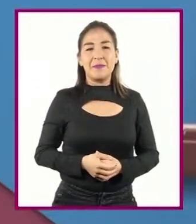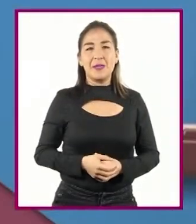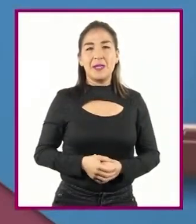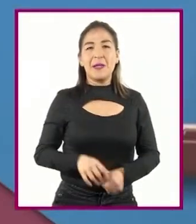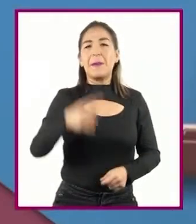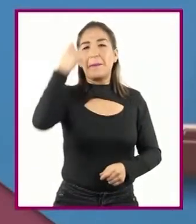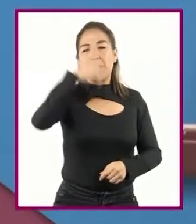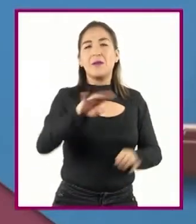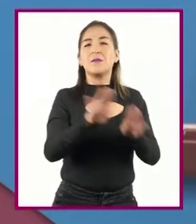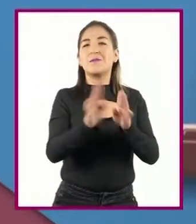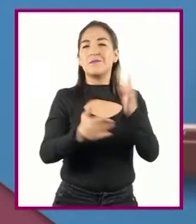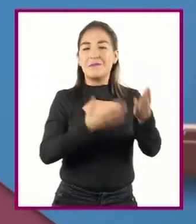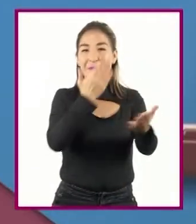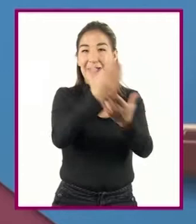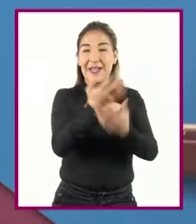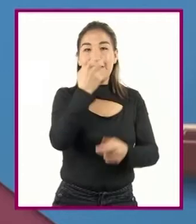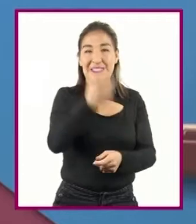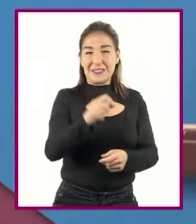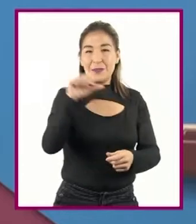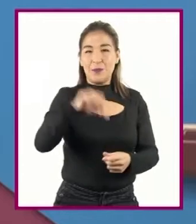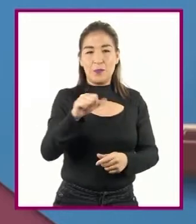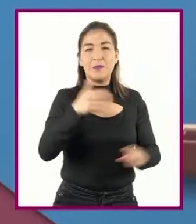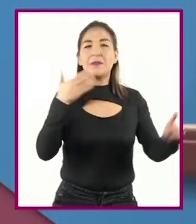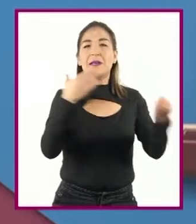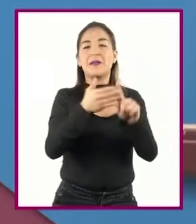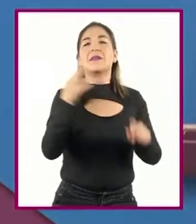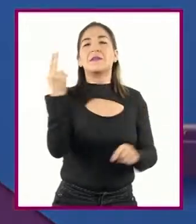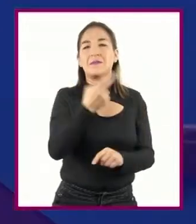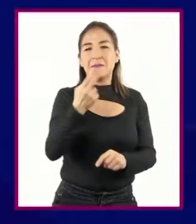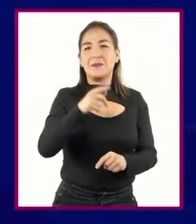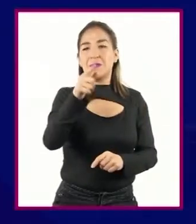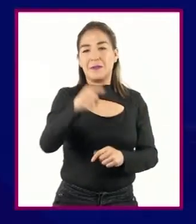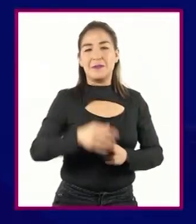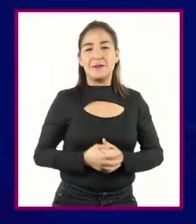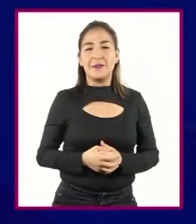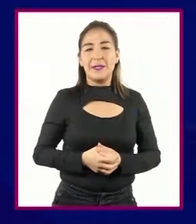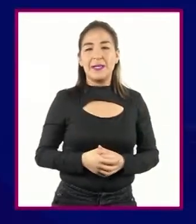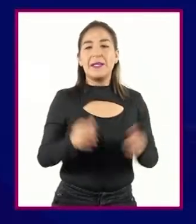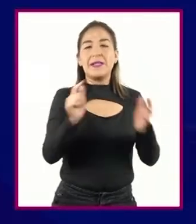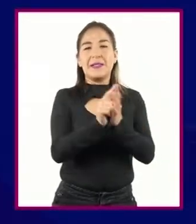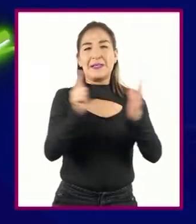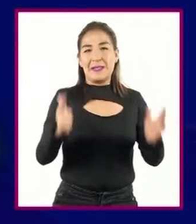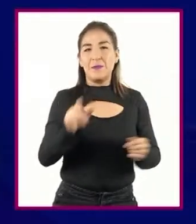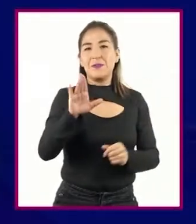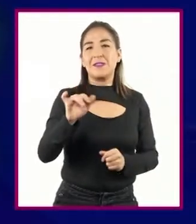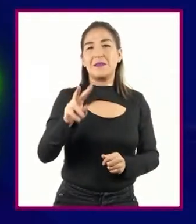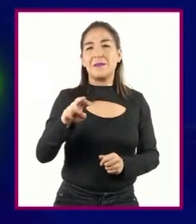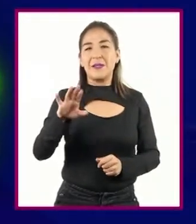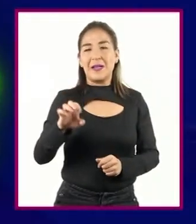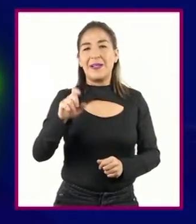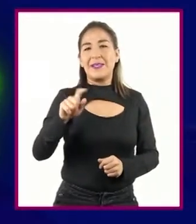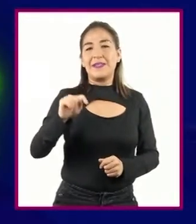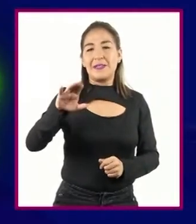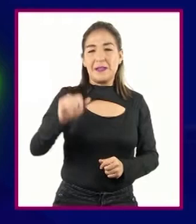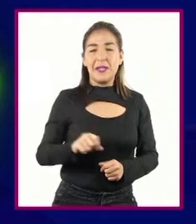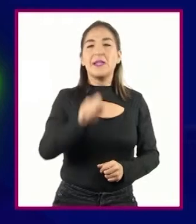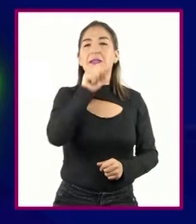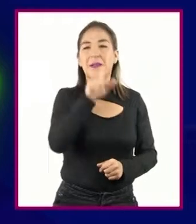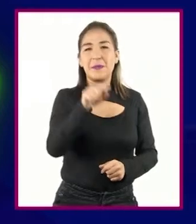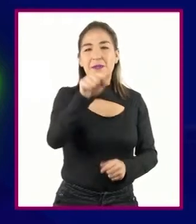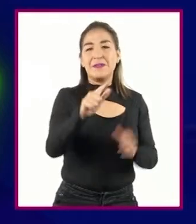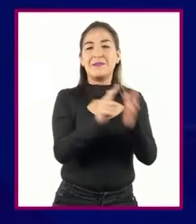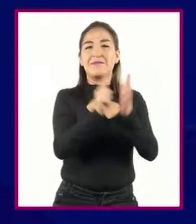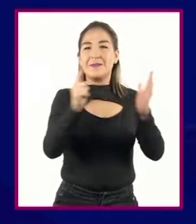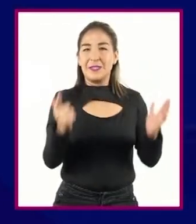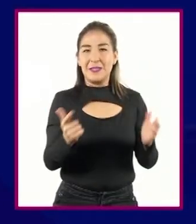Para alcanzar nuestro objetivo, es importante que tengan a la mano su libro de formación cívica y ética, así como una